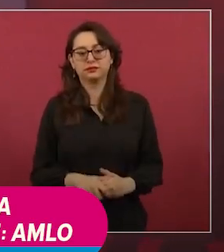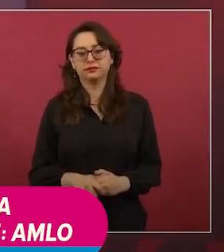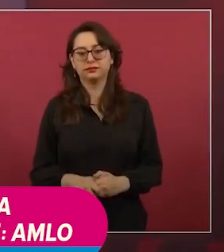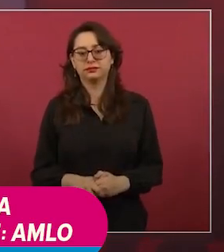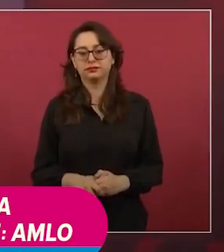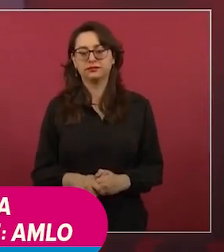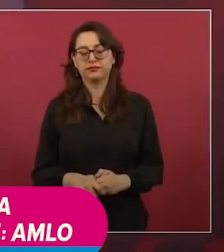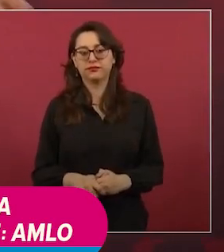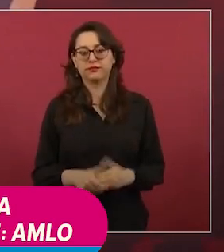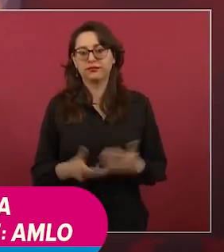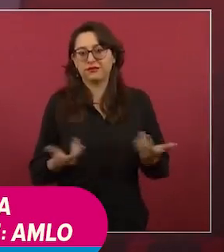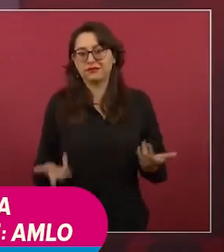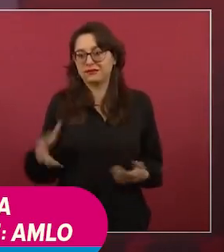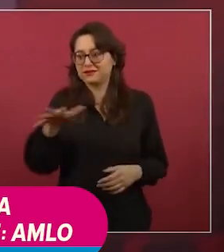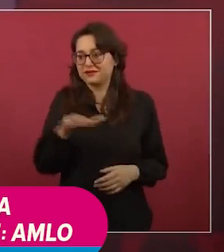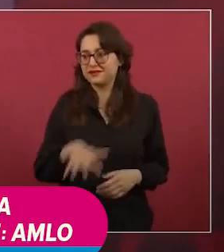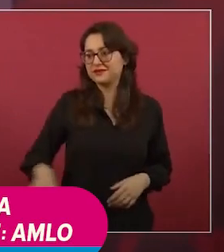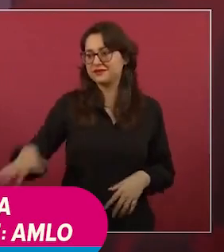de la zona